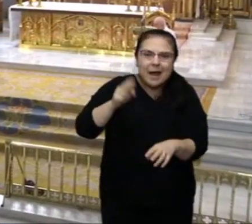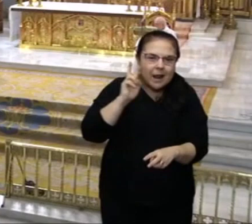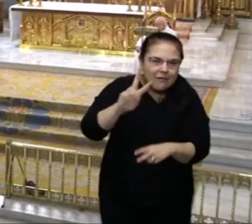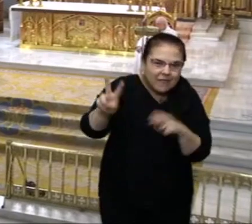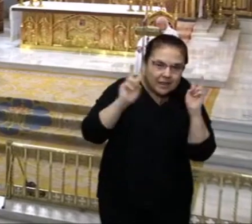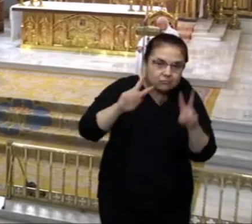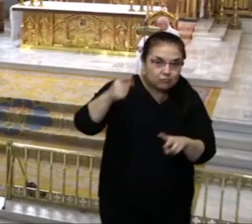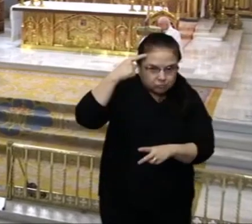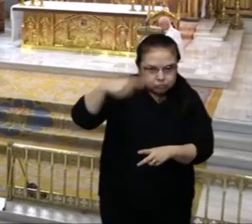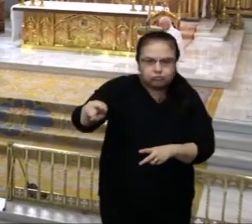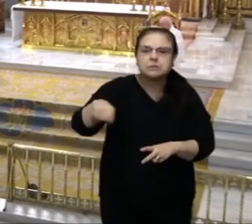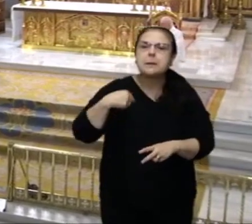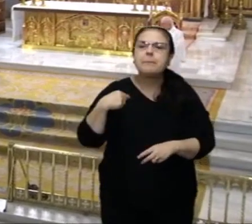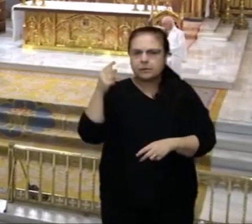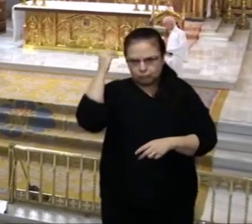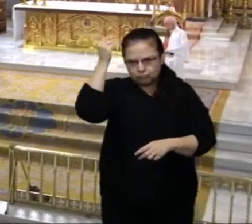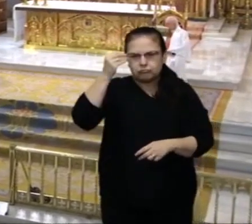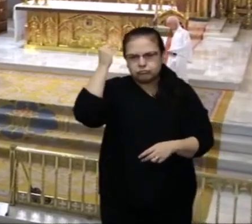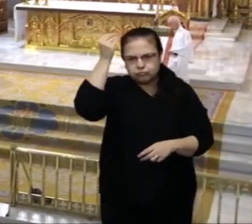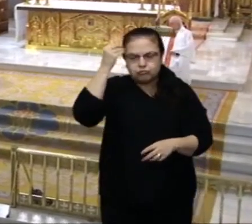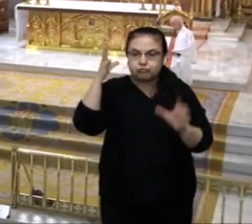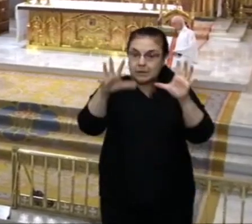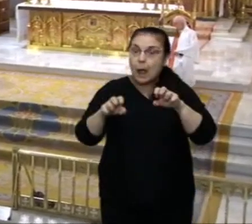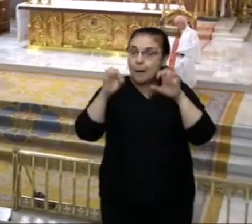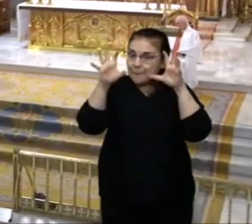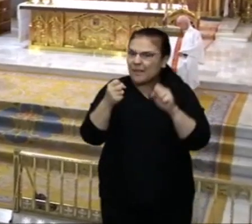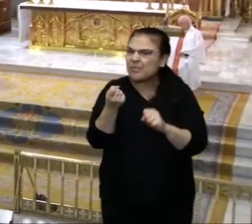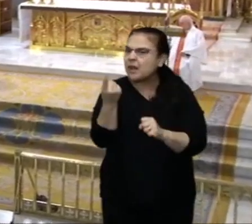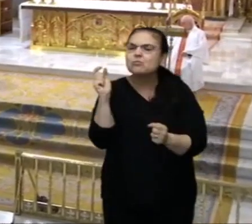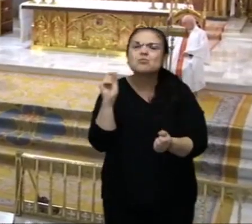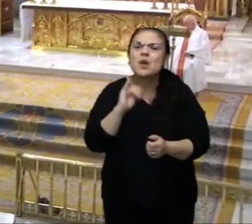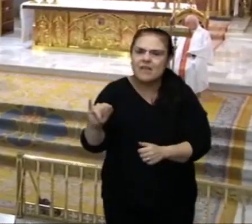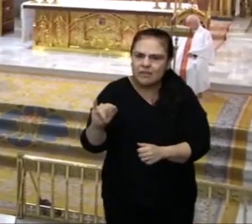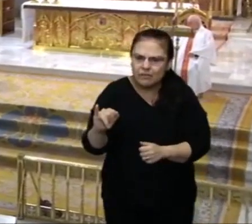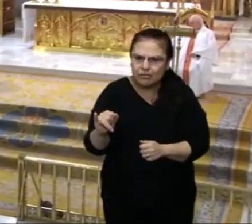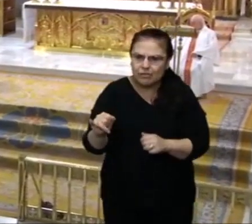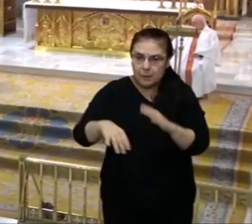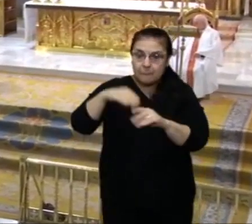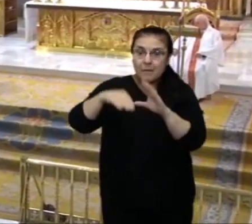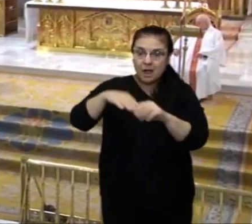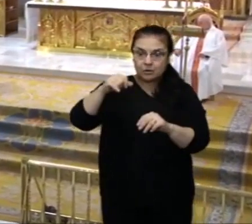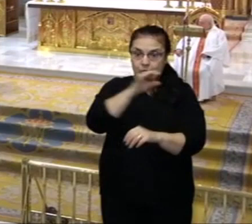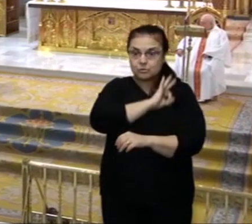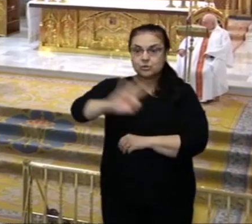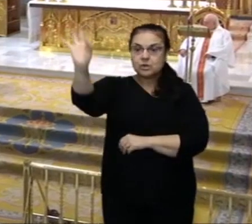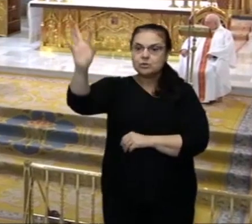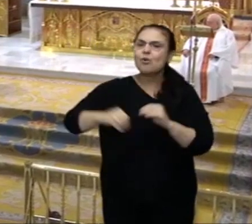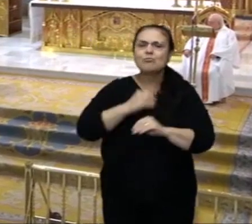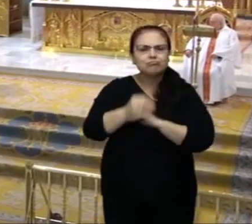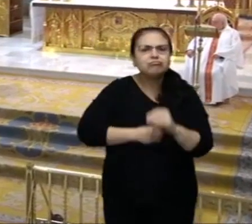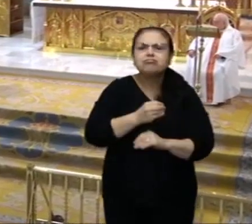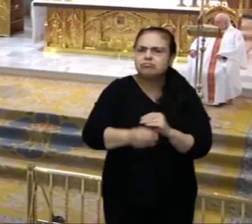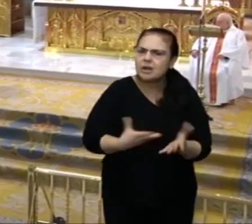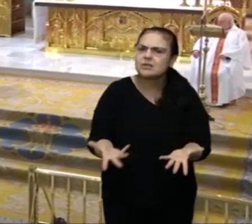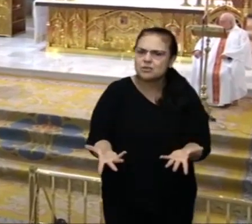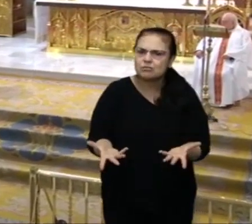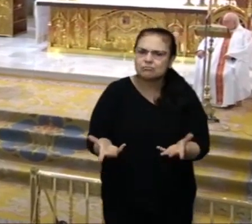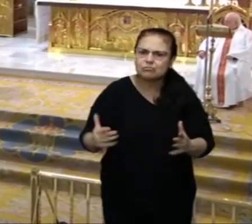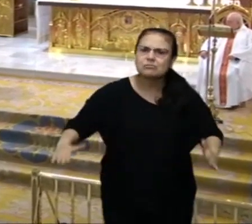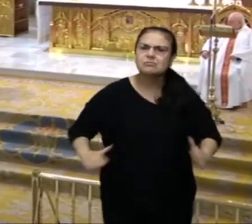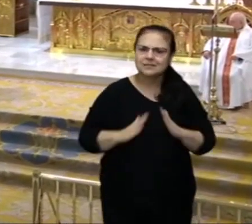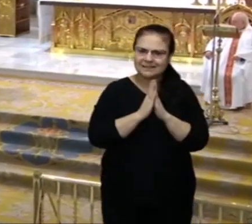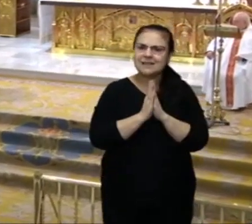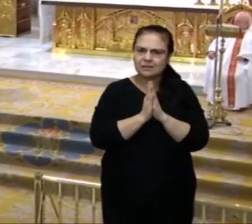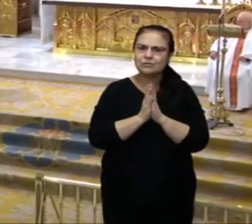sepan, reflexionen y aprendan de una vez que la mano del Señor lo ha hecho, que el Santo